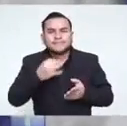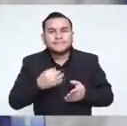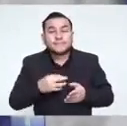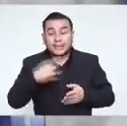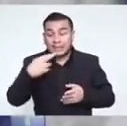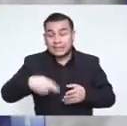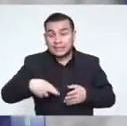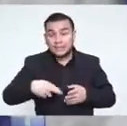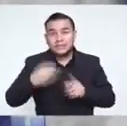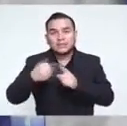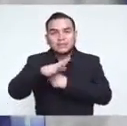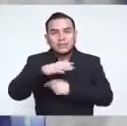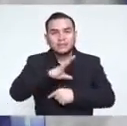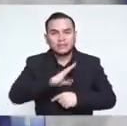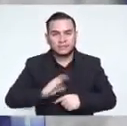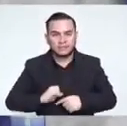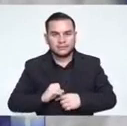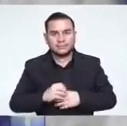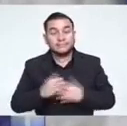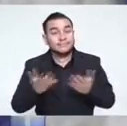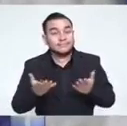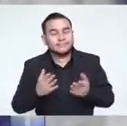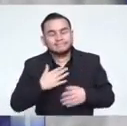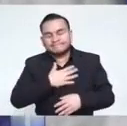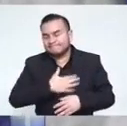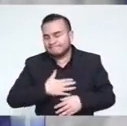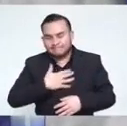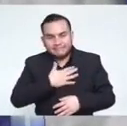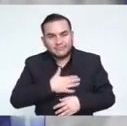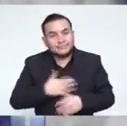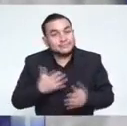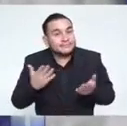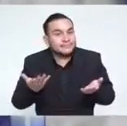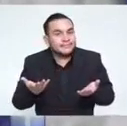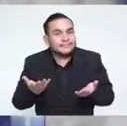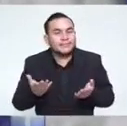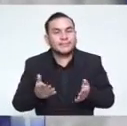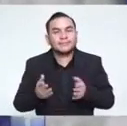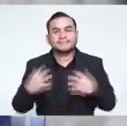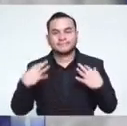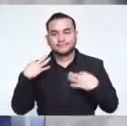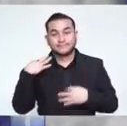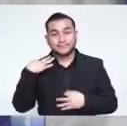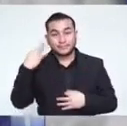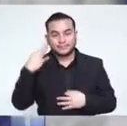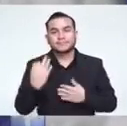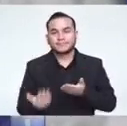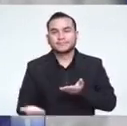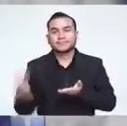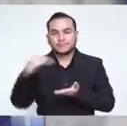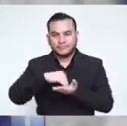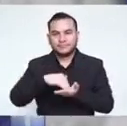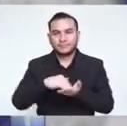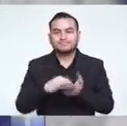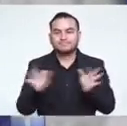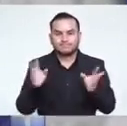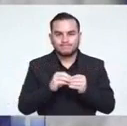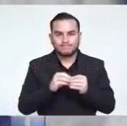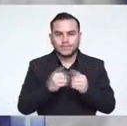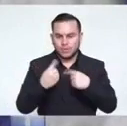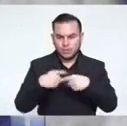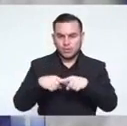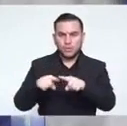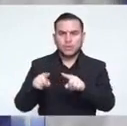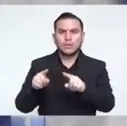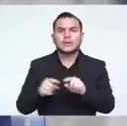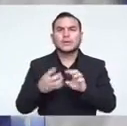lo que está pasando en realidad. Lo lamentamos y bueno, la invitación sigue abierta. Nosotros seguimos abiertos